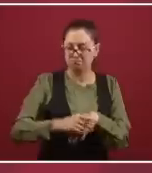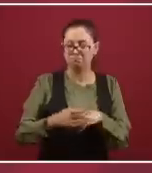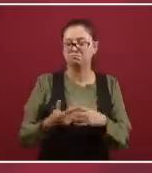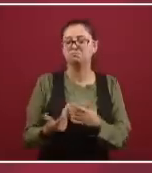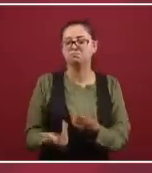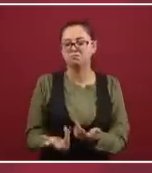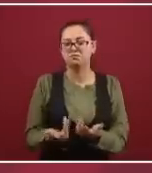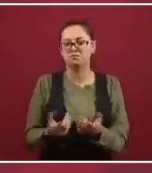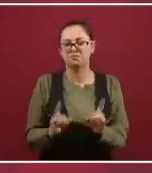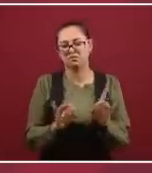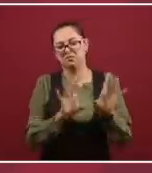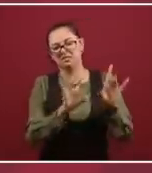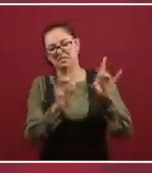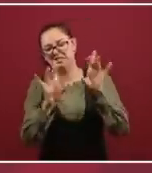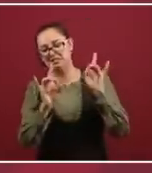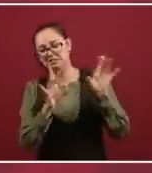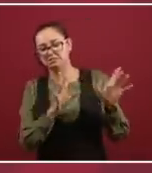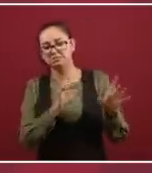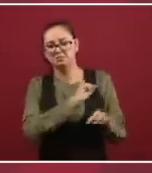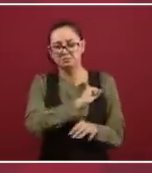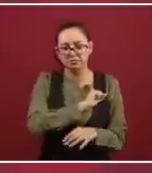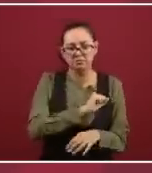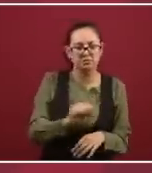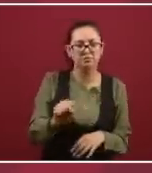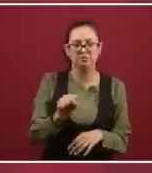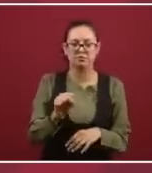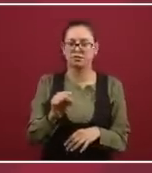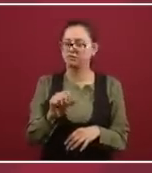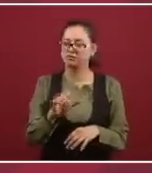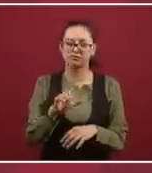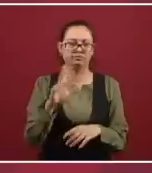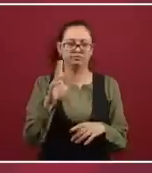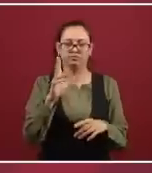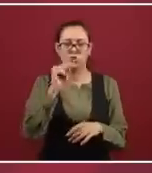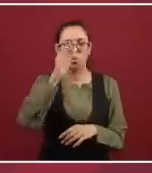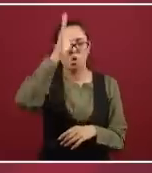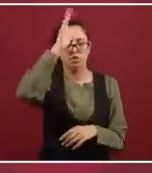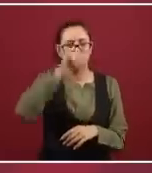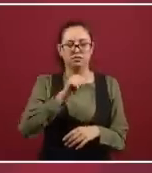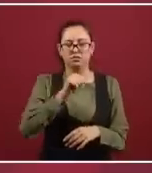ningún ilícito, que no se tolere